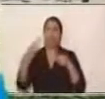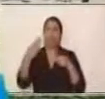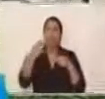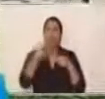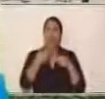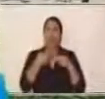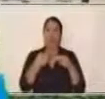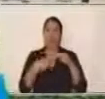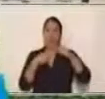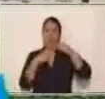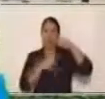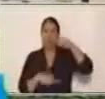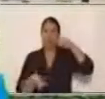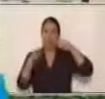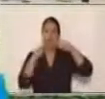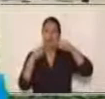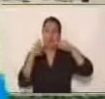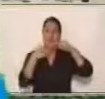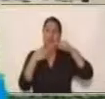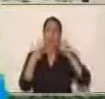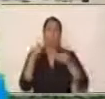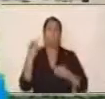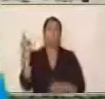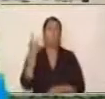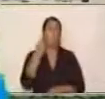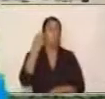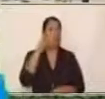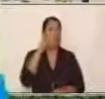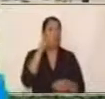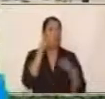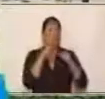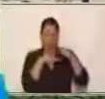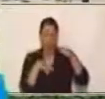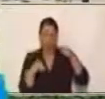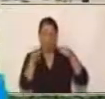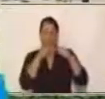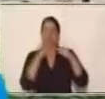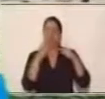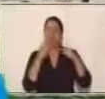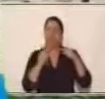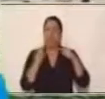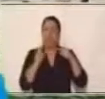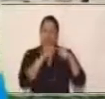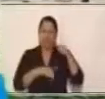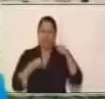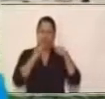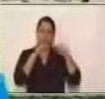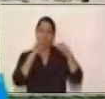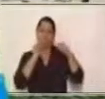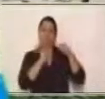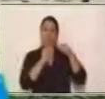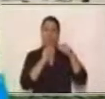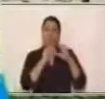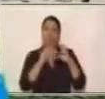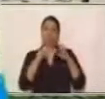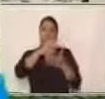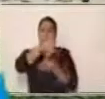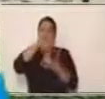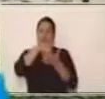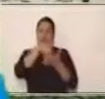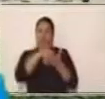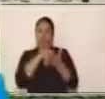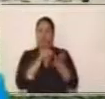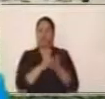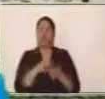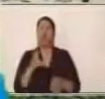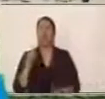Muy importante que cuando tracemos el círculo, marquemos un centro. Si no tengo un disco, puedo utilizar otro